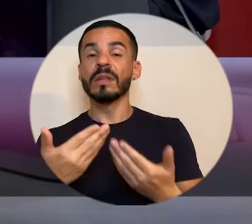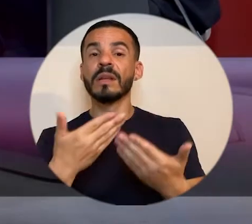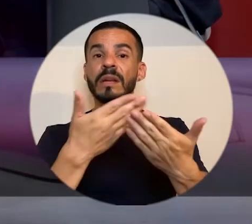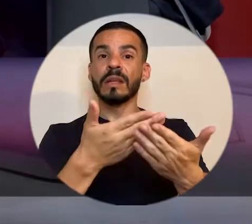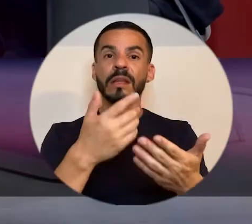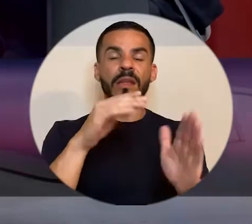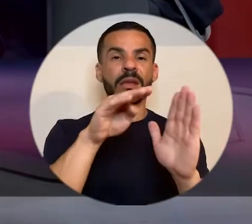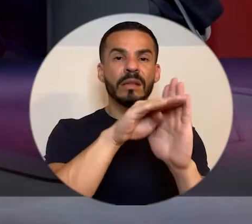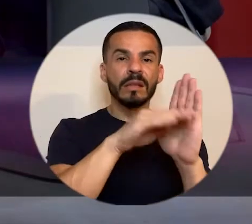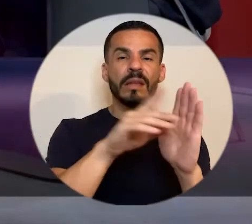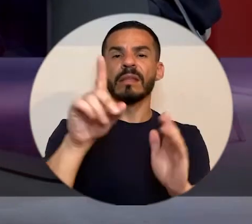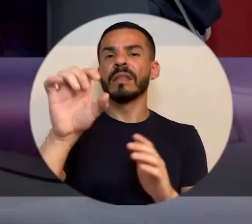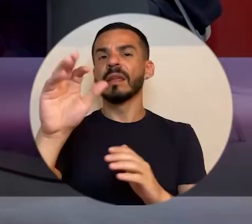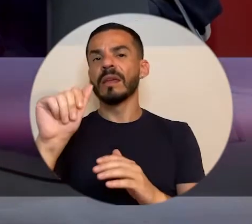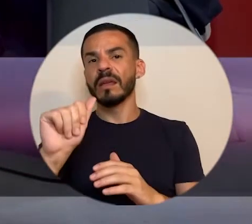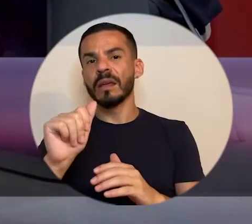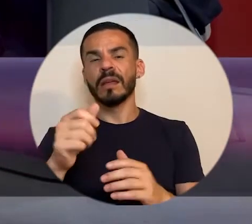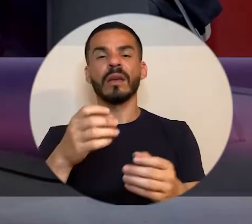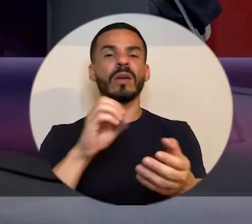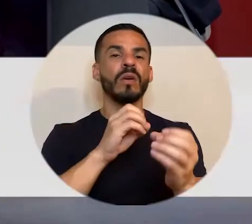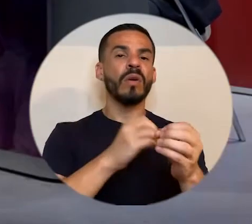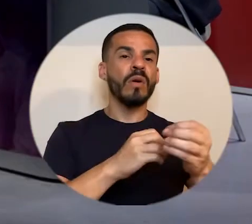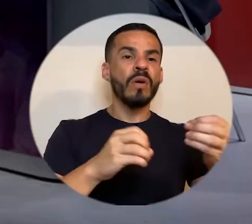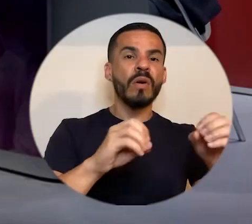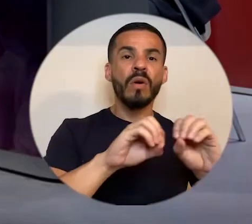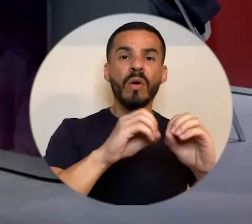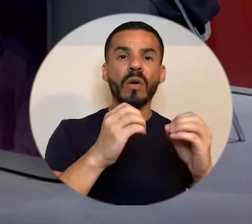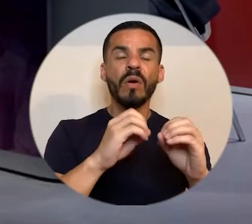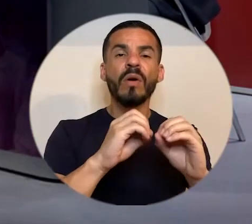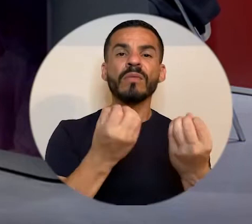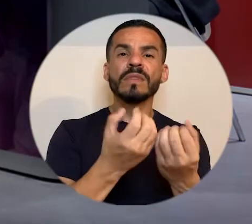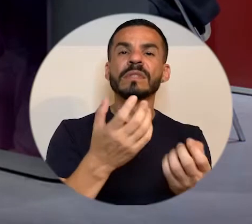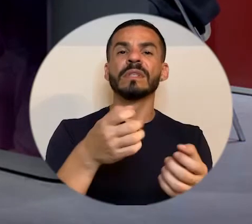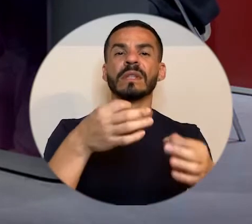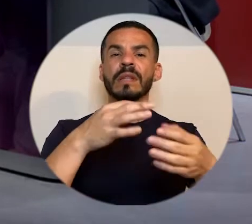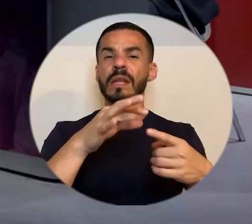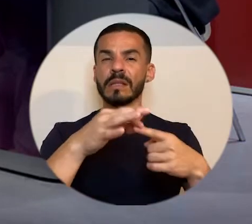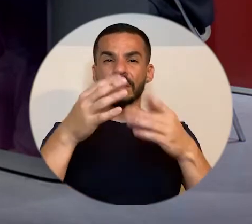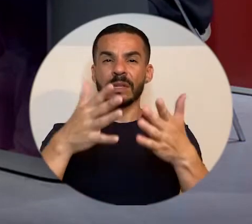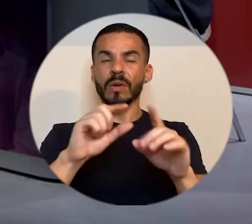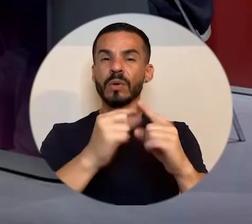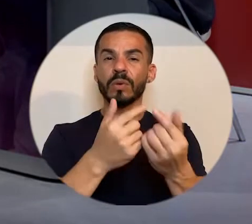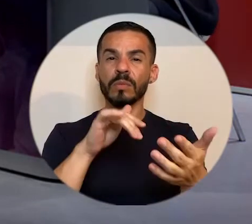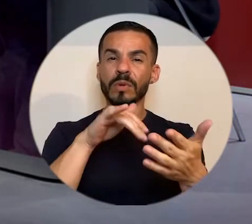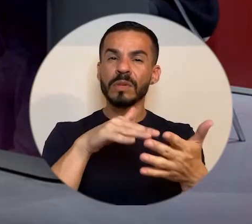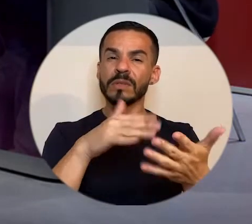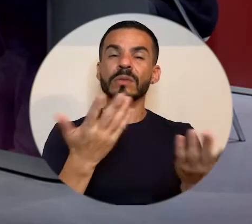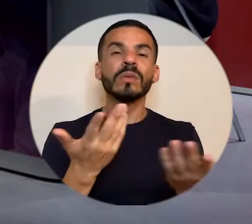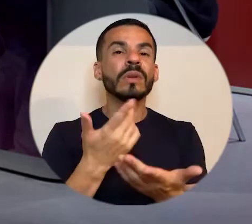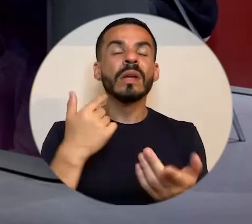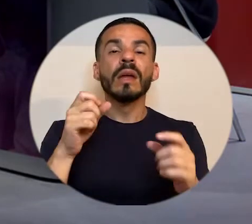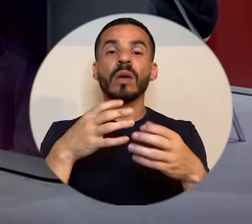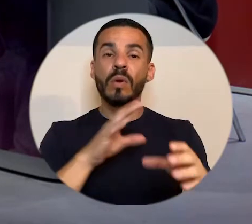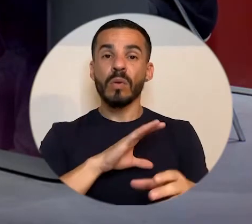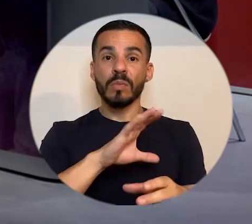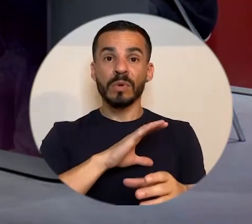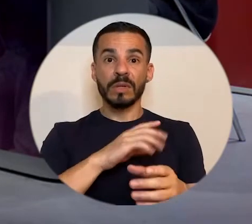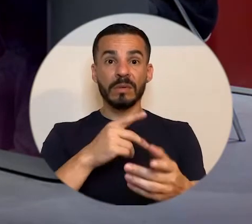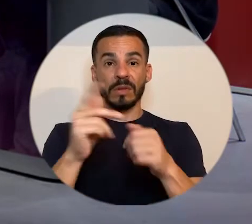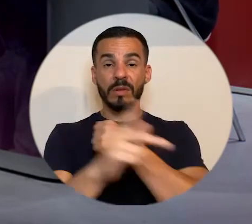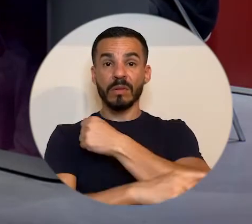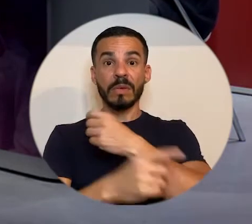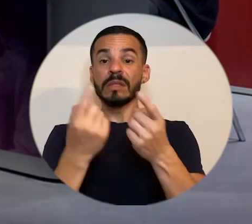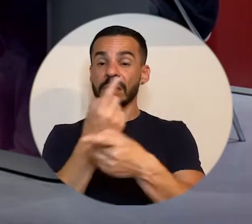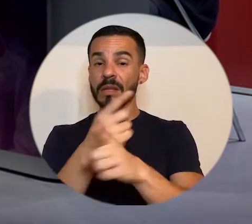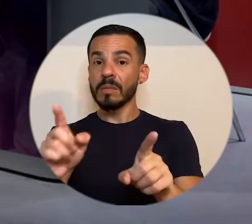den dictamen. Estoy hablando de la DEA, oficinas especializadas, grupos de estudio sobre el comportamiento de países que son